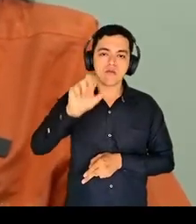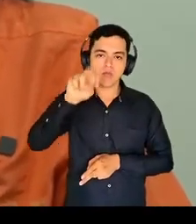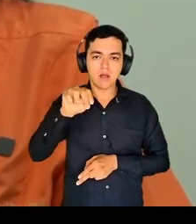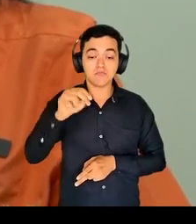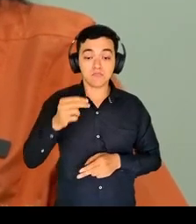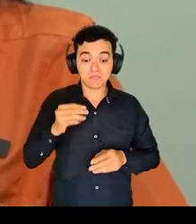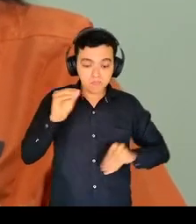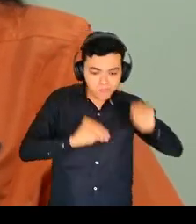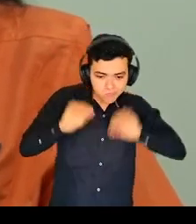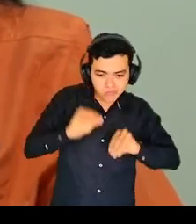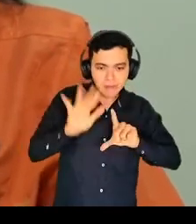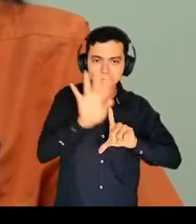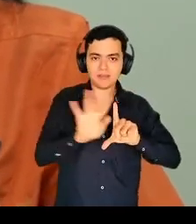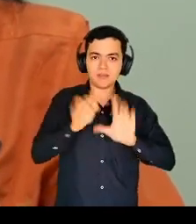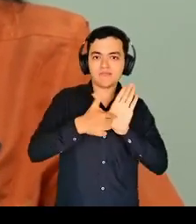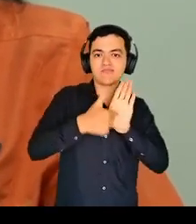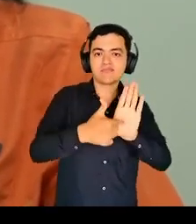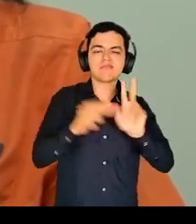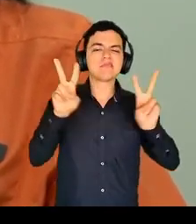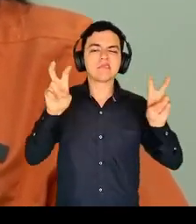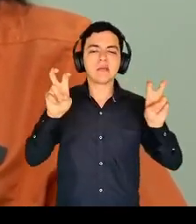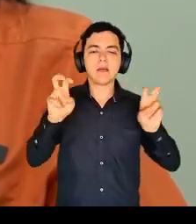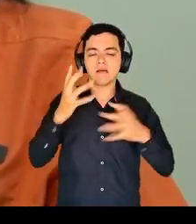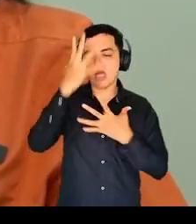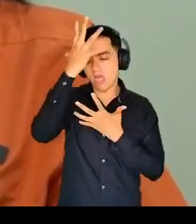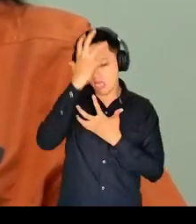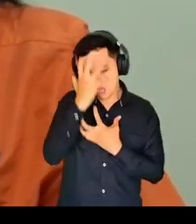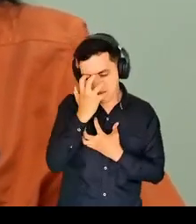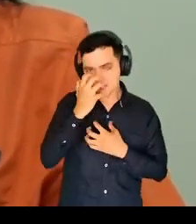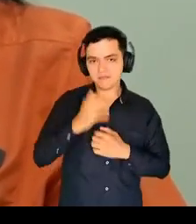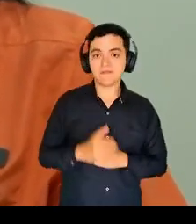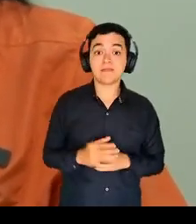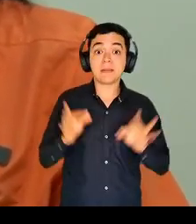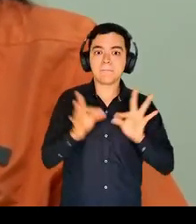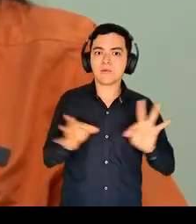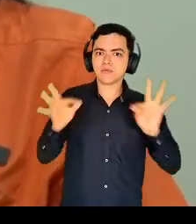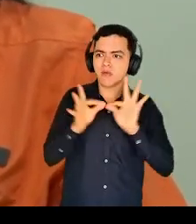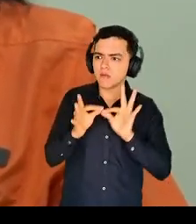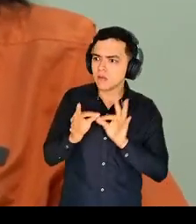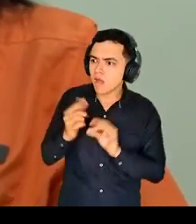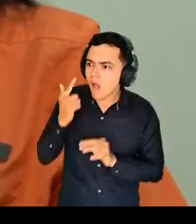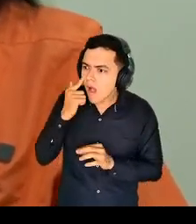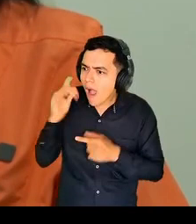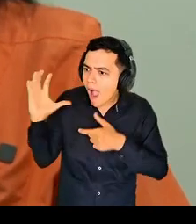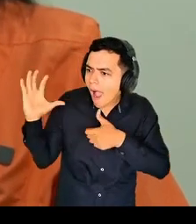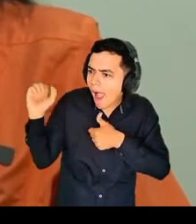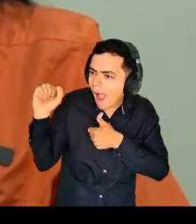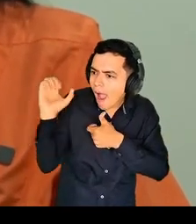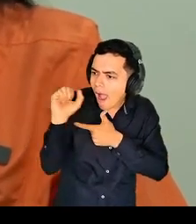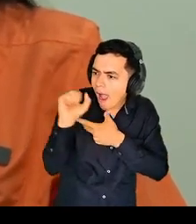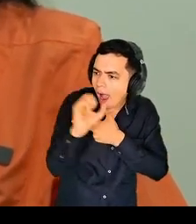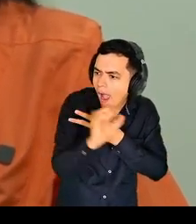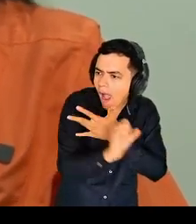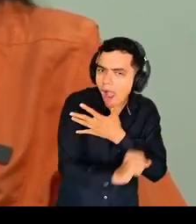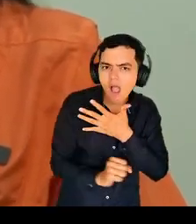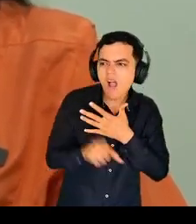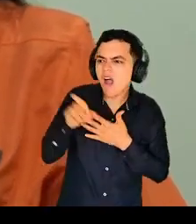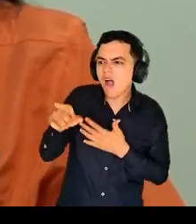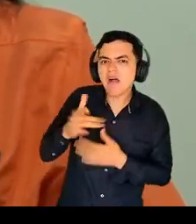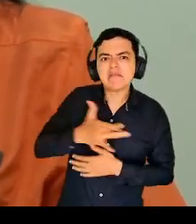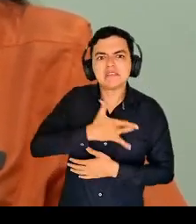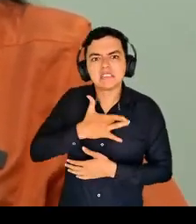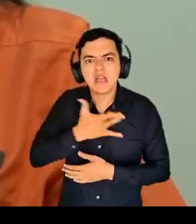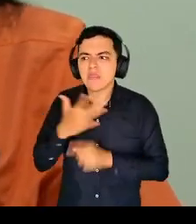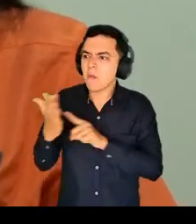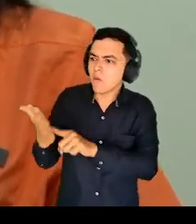un video acerca de la depresión. Es muy importante que reconozcamos las señales de alerta, cuáles son los síntomas y cómo de